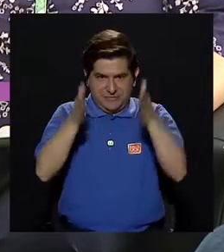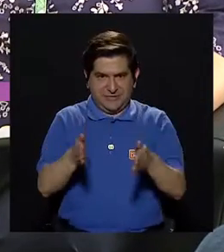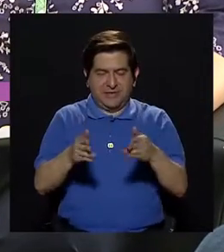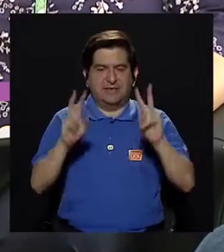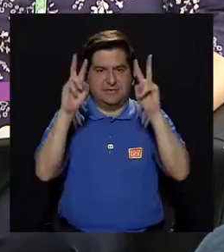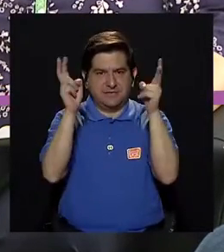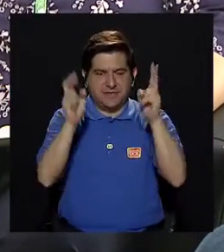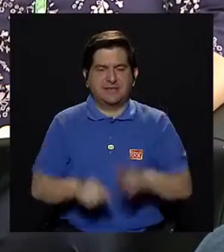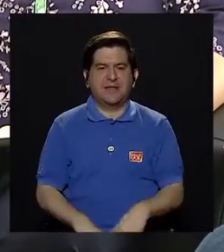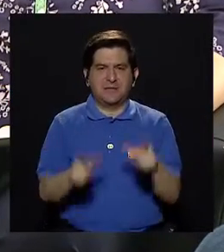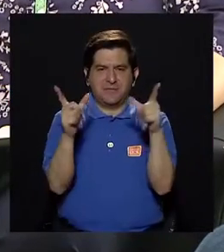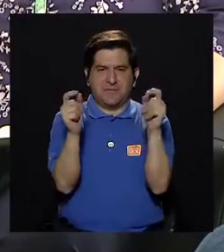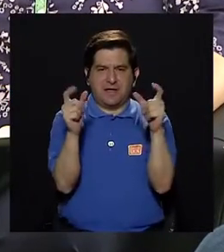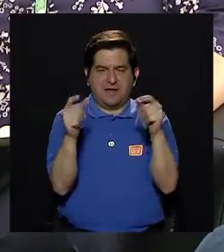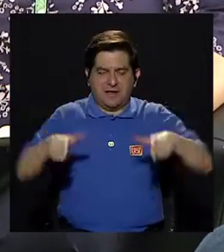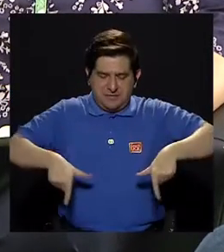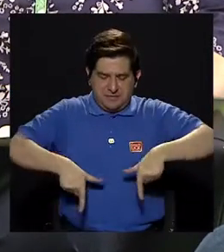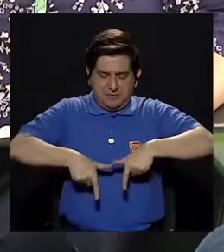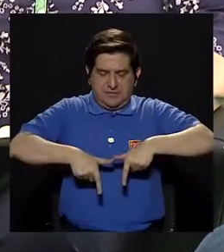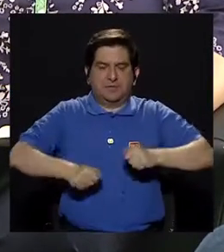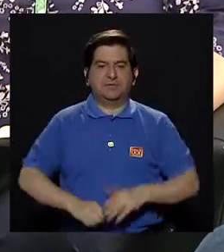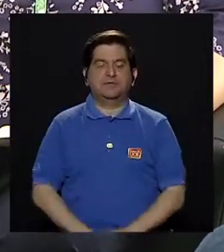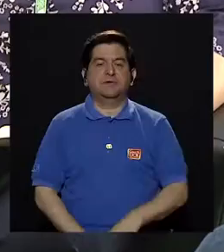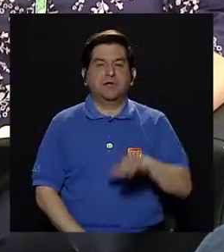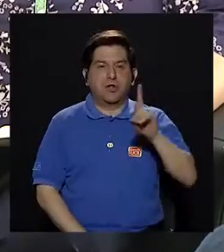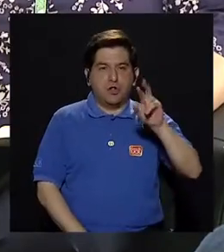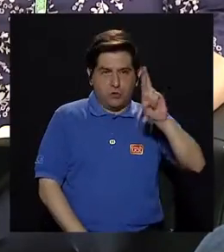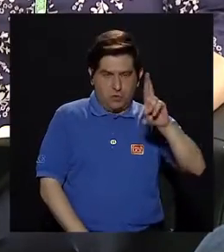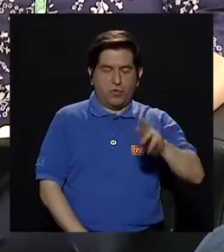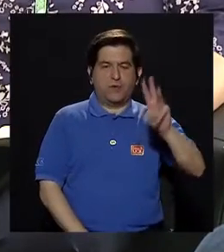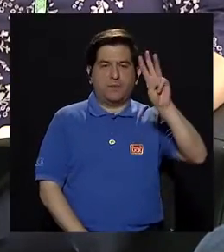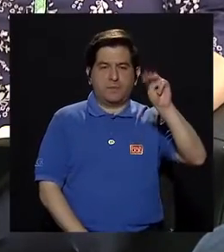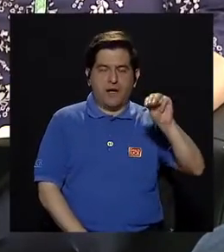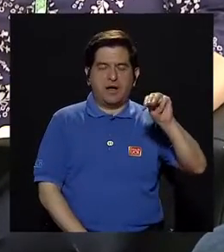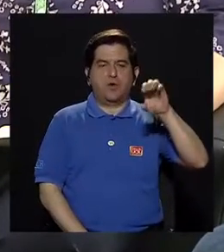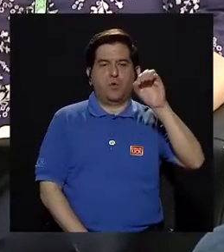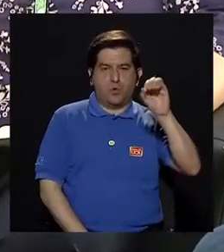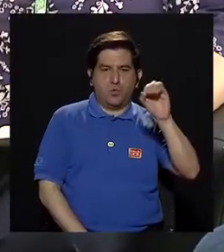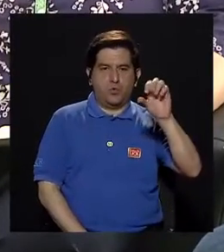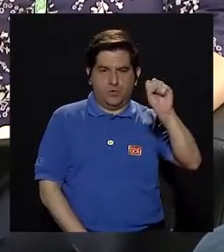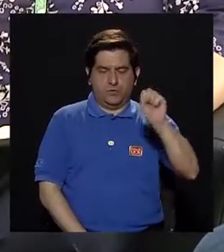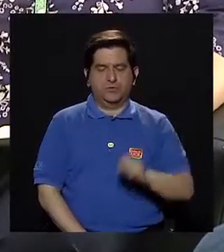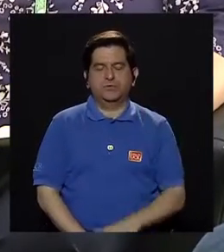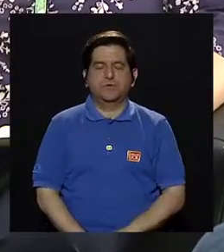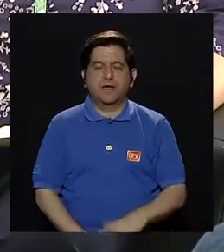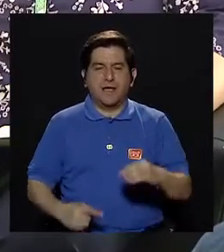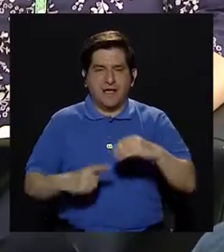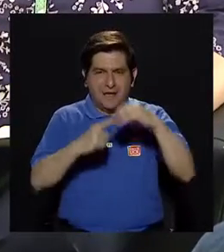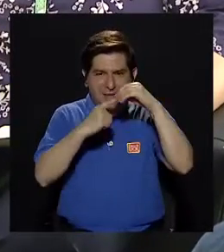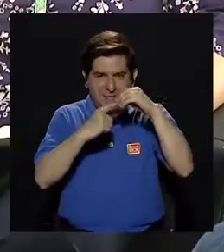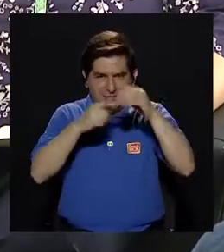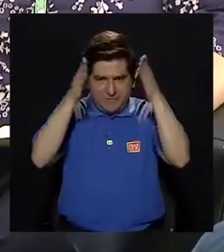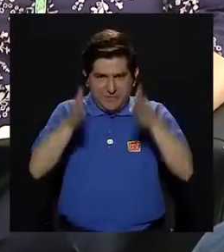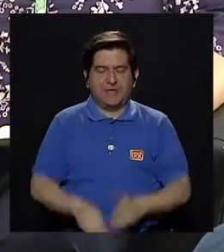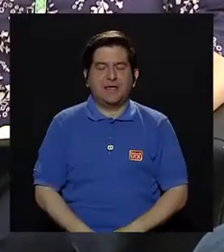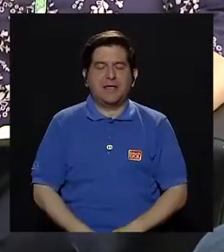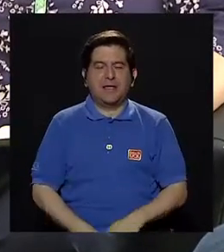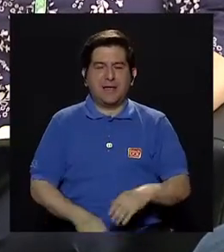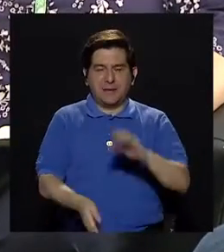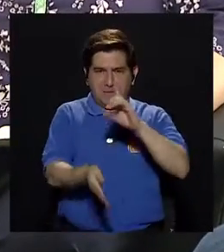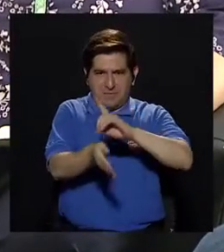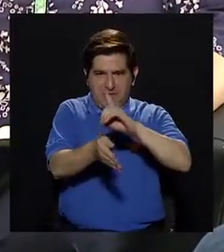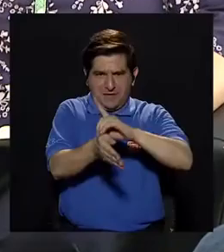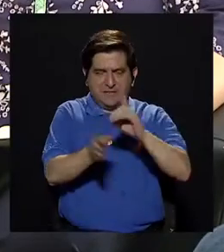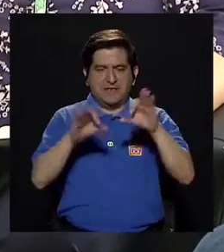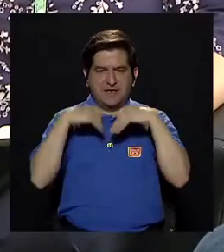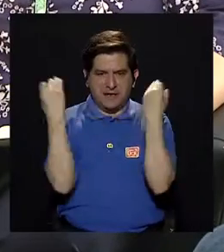tema de cáncer de cérvix, y el doctor Mario Orcullo Solórzano, quien es especialista en medicina familiar